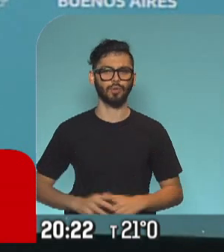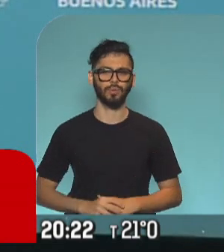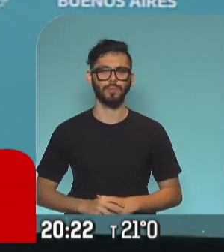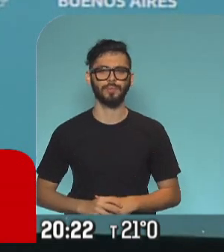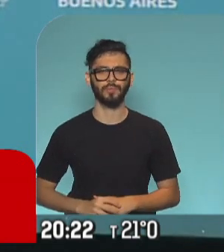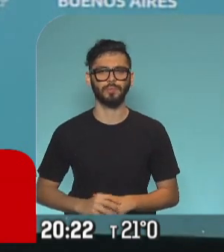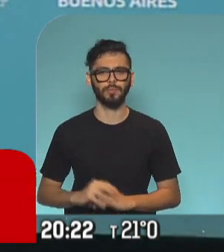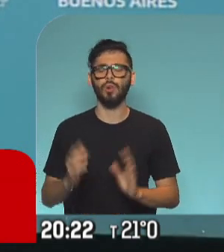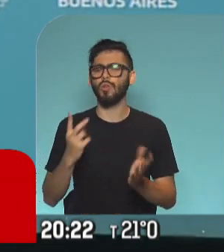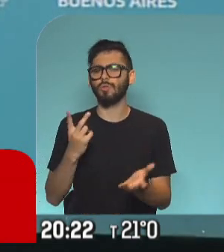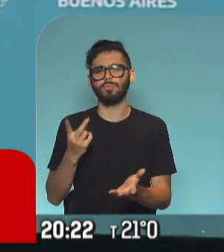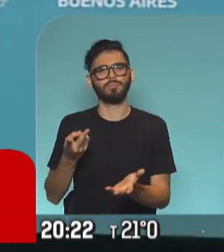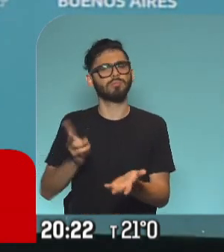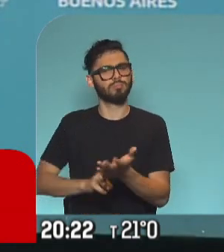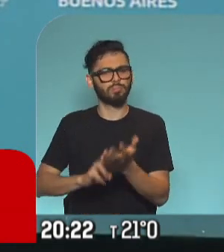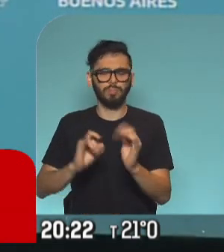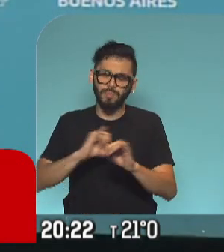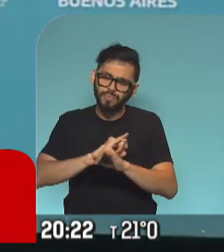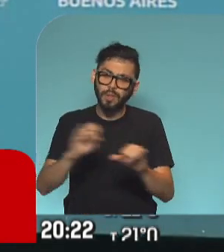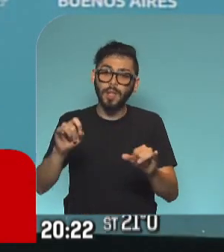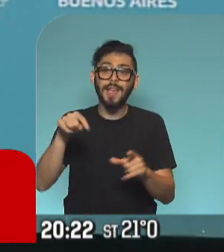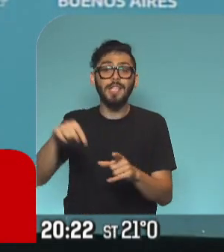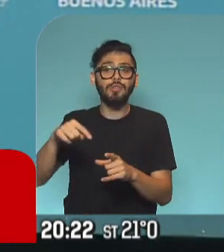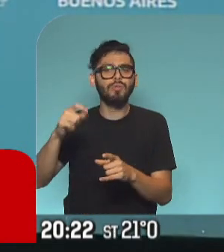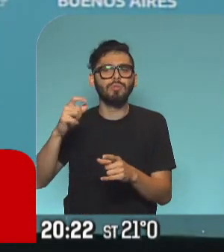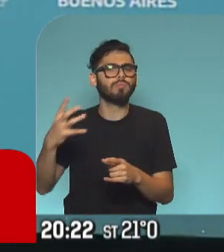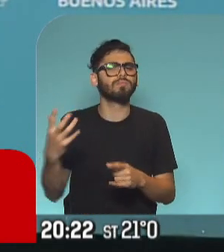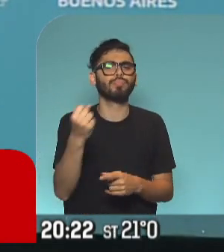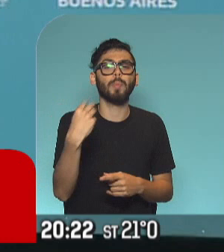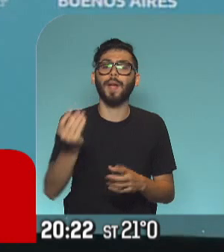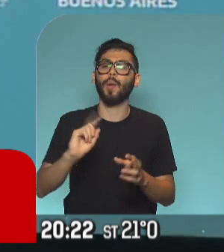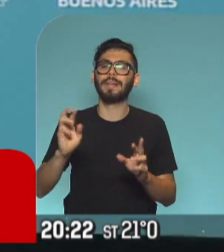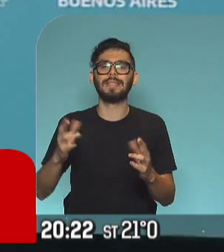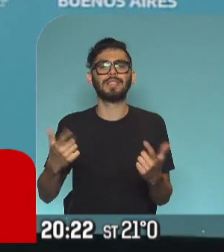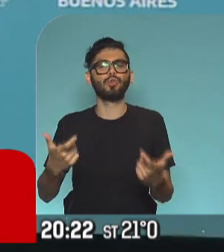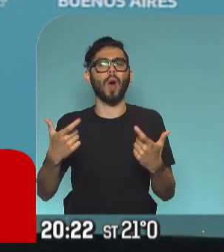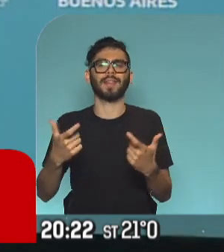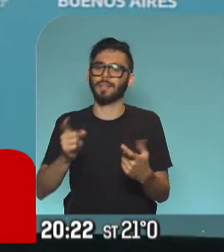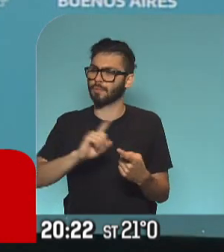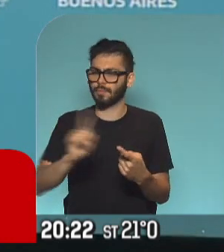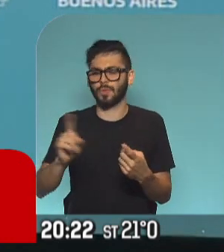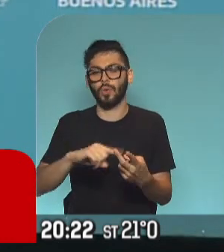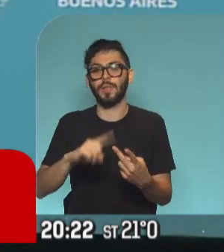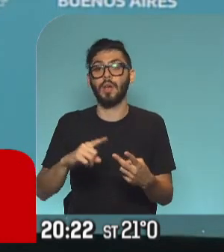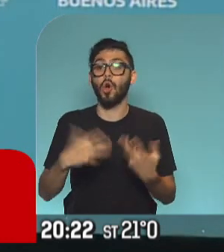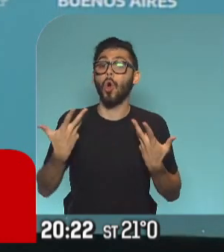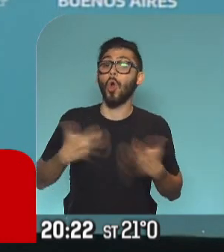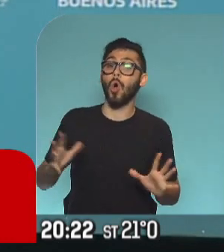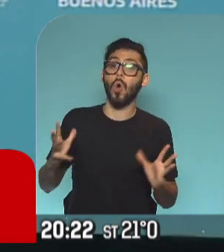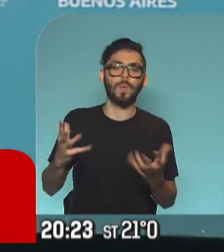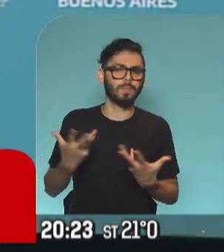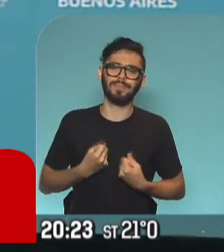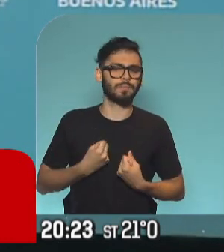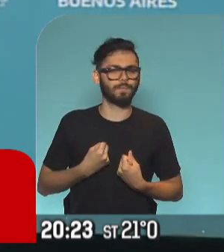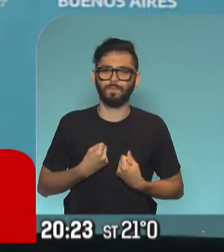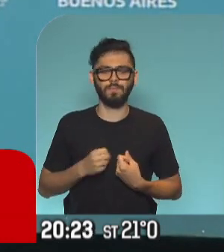Quiero repetir que esto fue posible ni por obra del azar, ni por obra de la naturaleza, ni por